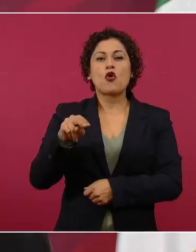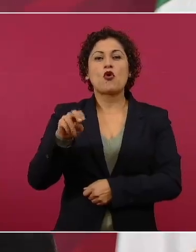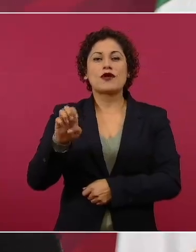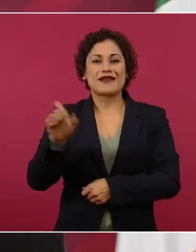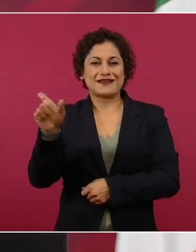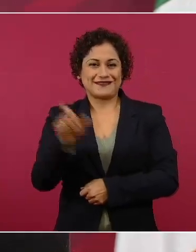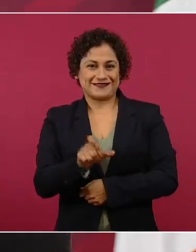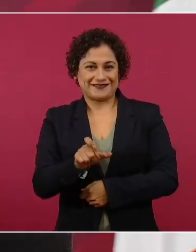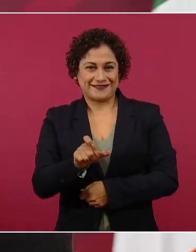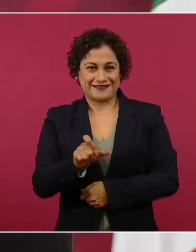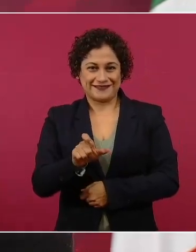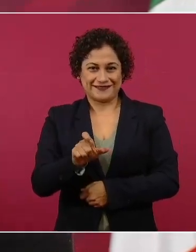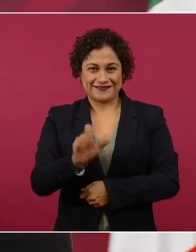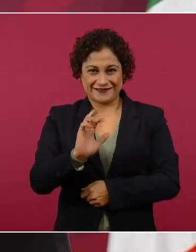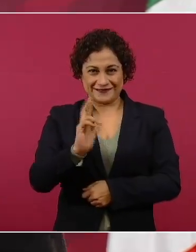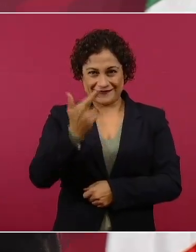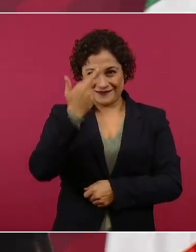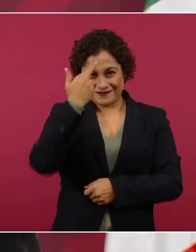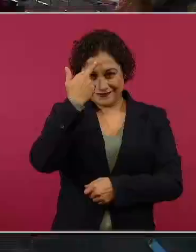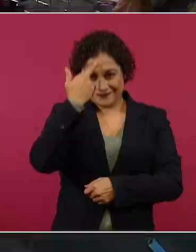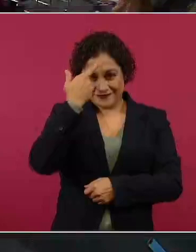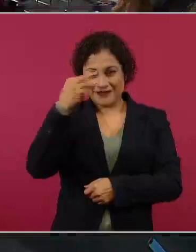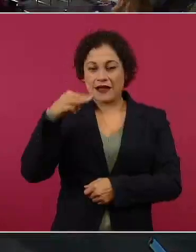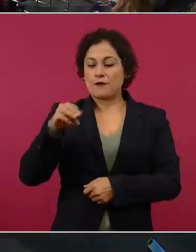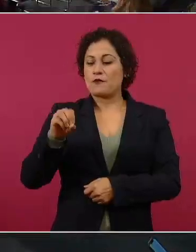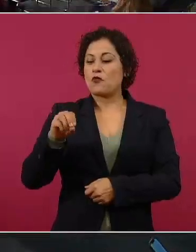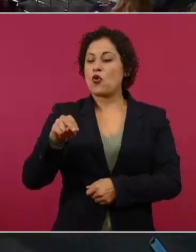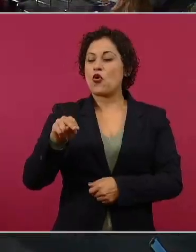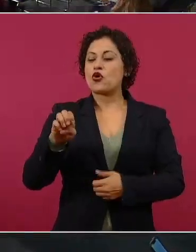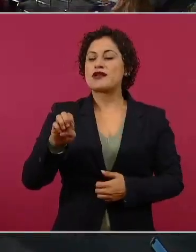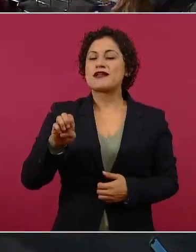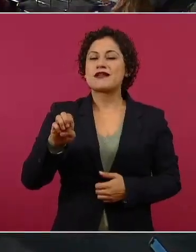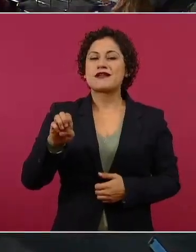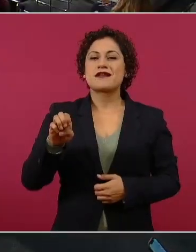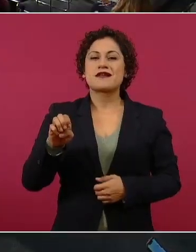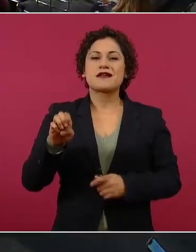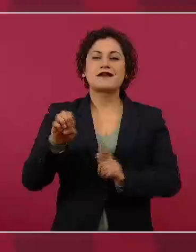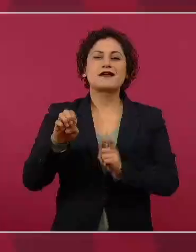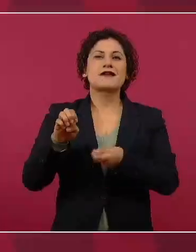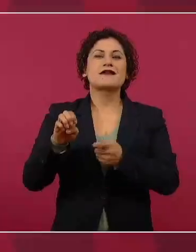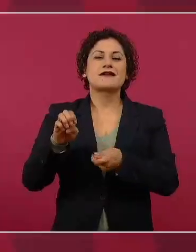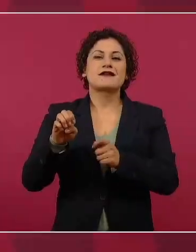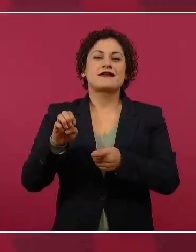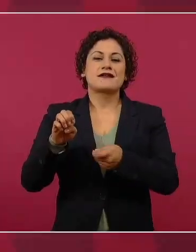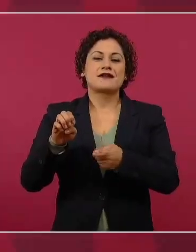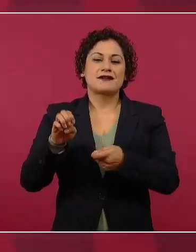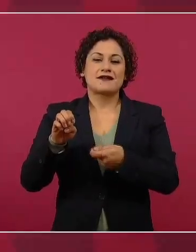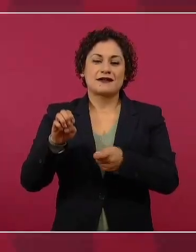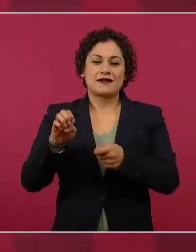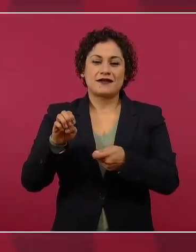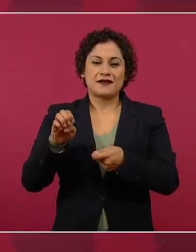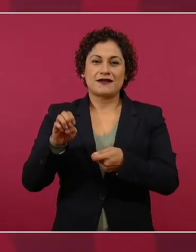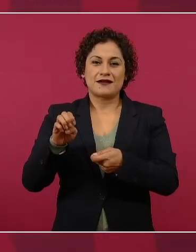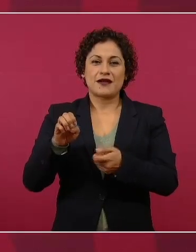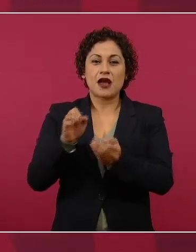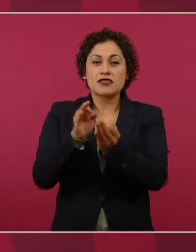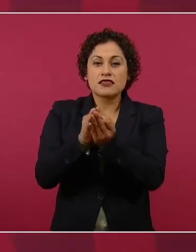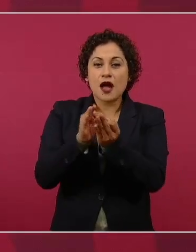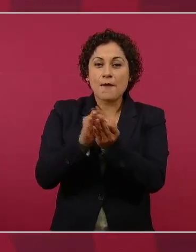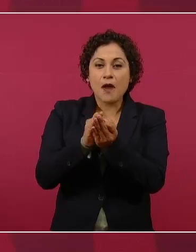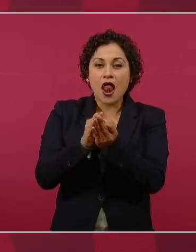Monex. El mone es como un tamal muy